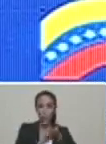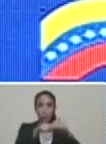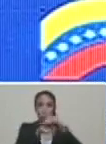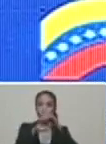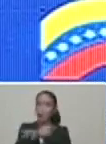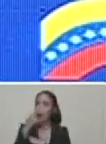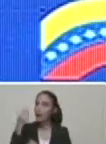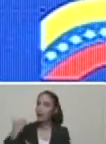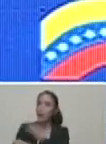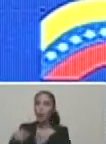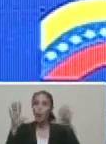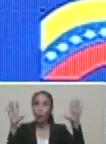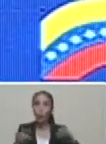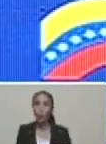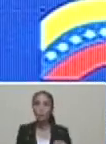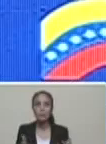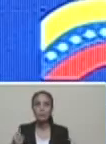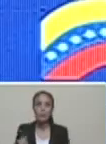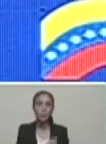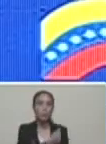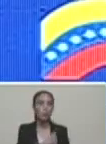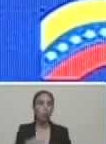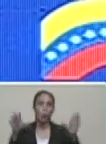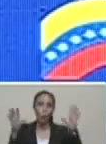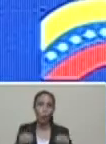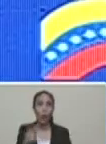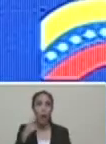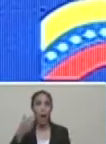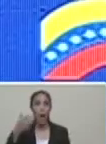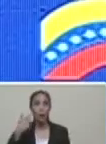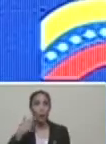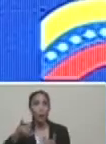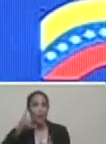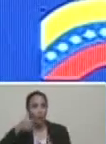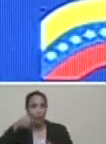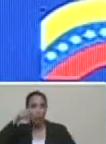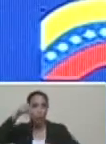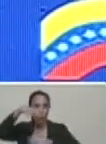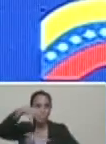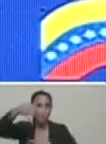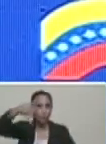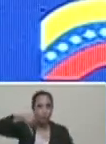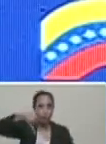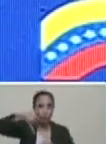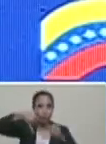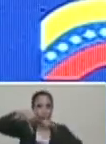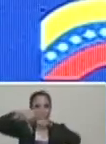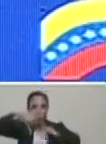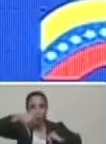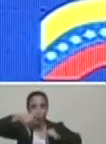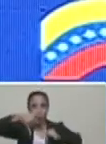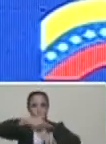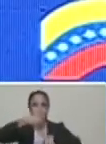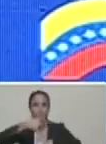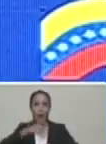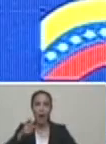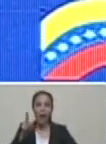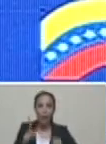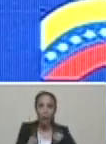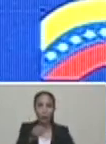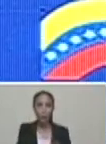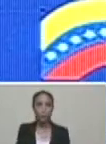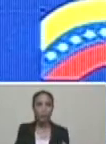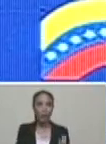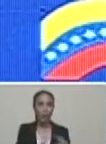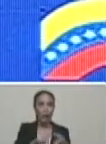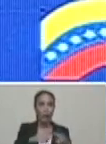luz y tuvieron que hacerlo con un teléfono, presidente. Y otro parto tuvieron que hacerlo alumbrando